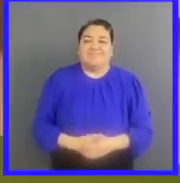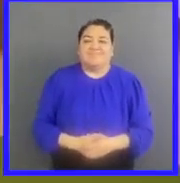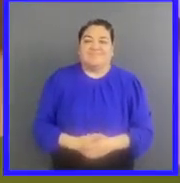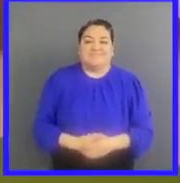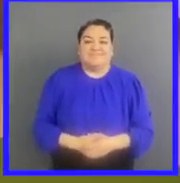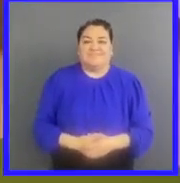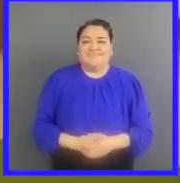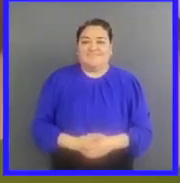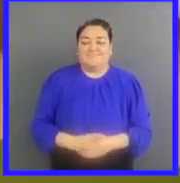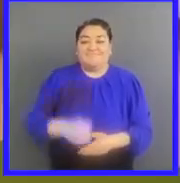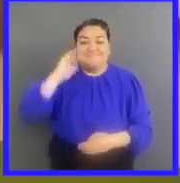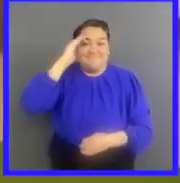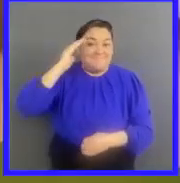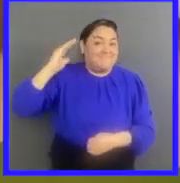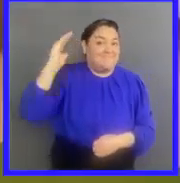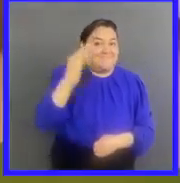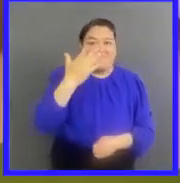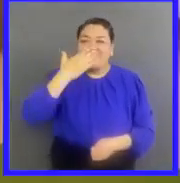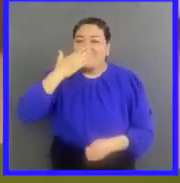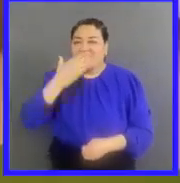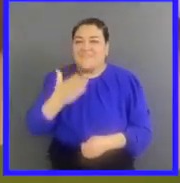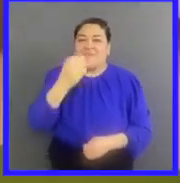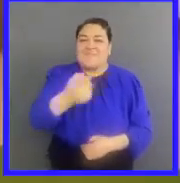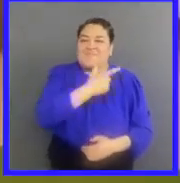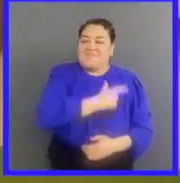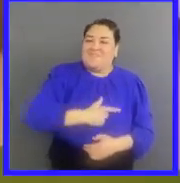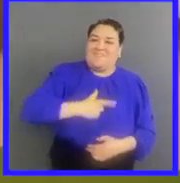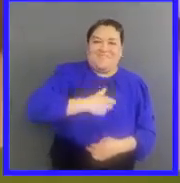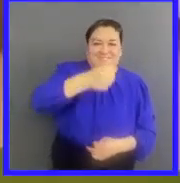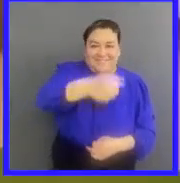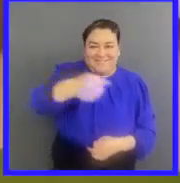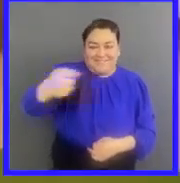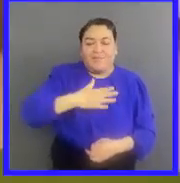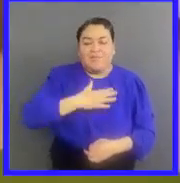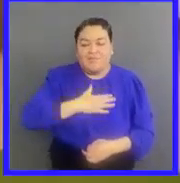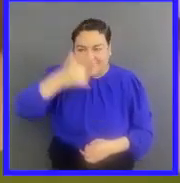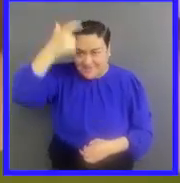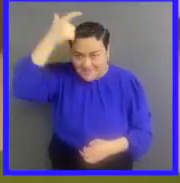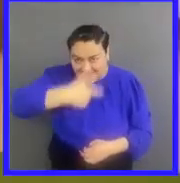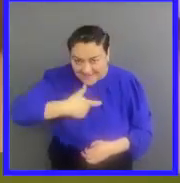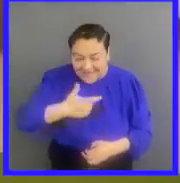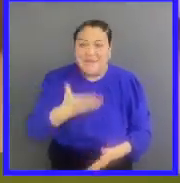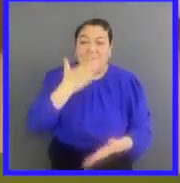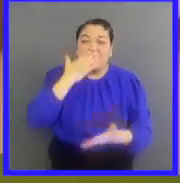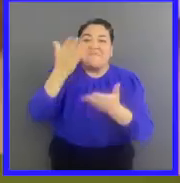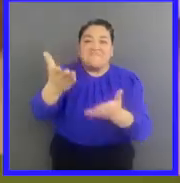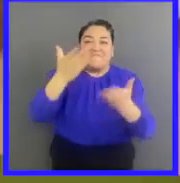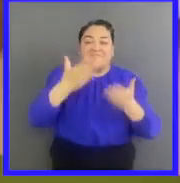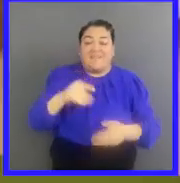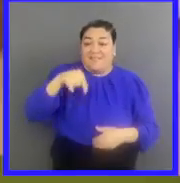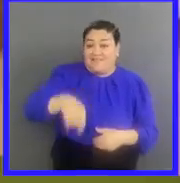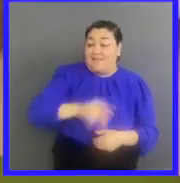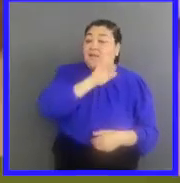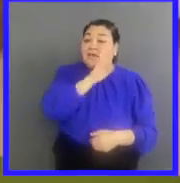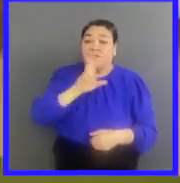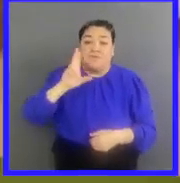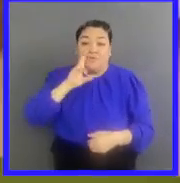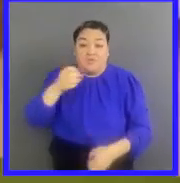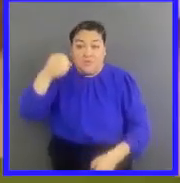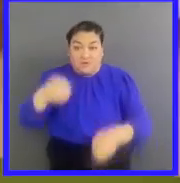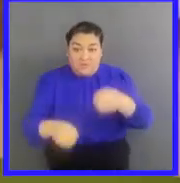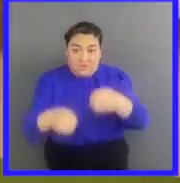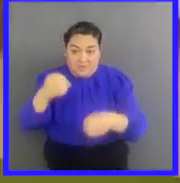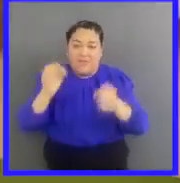Hola, ¿qué tal? ¿Cómo le va? Qué gusto saludarle. Muy buenas noches. Bienvenido, bienvenida a la información jurídica más importante. Soy